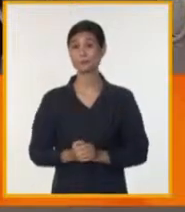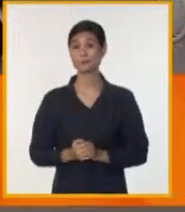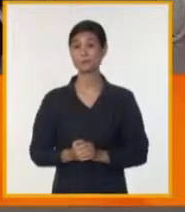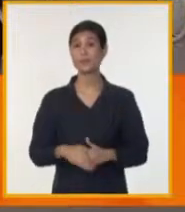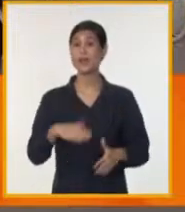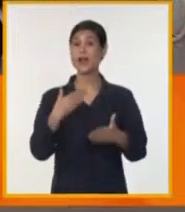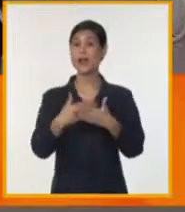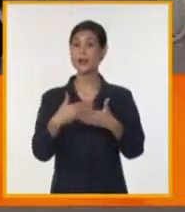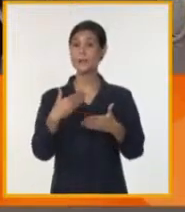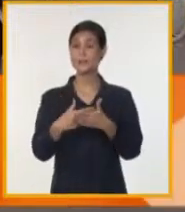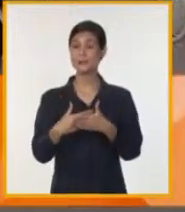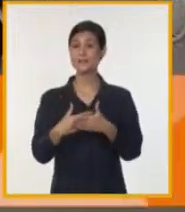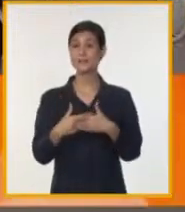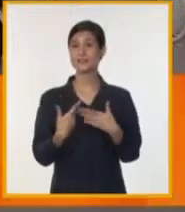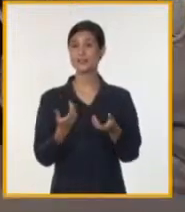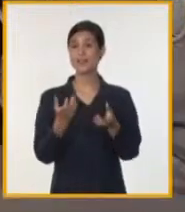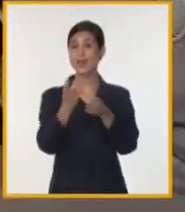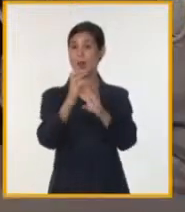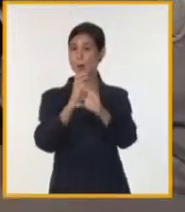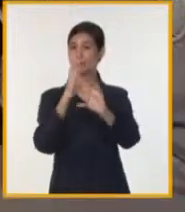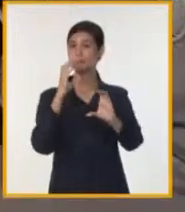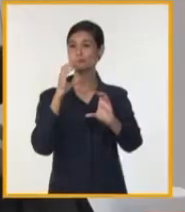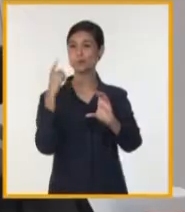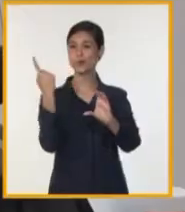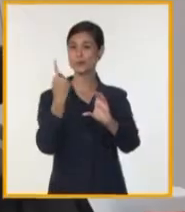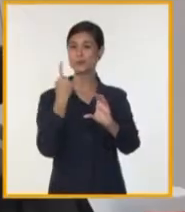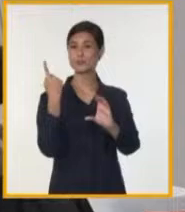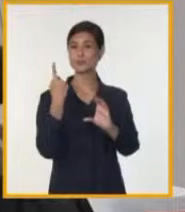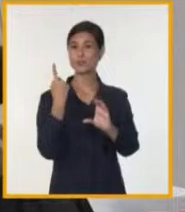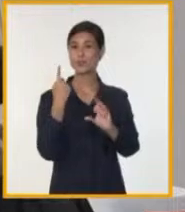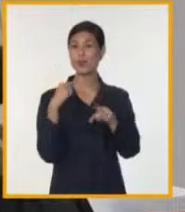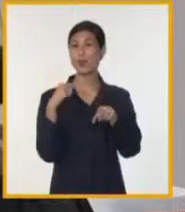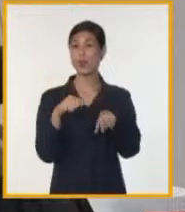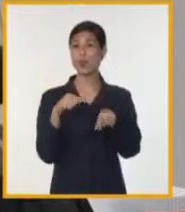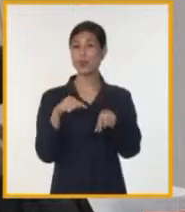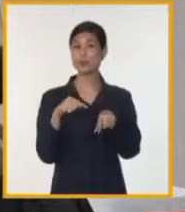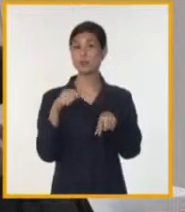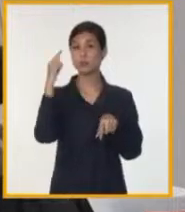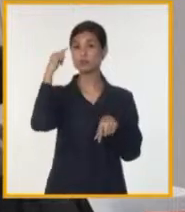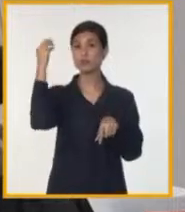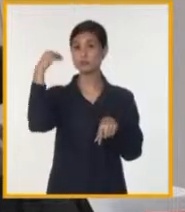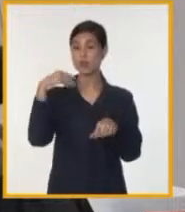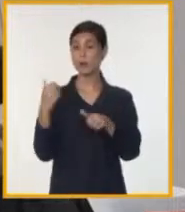ómnibus nacionales es una empresa que tiene experiencia en el servicio que presta.